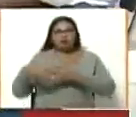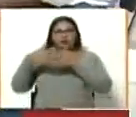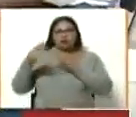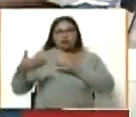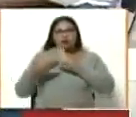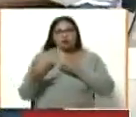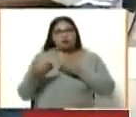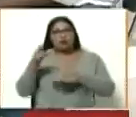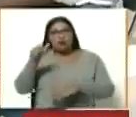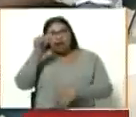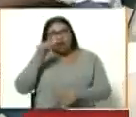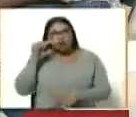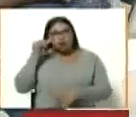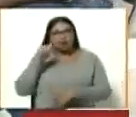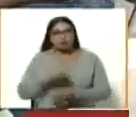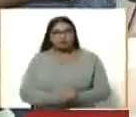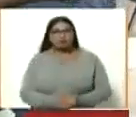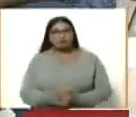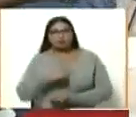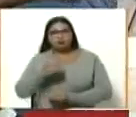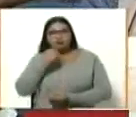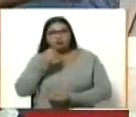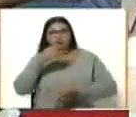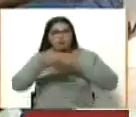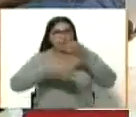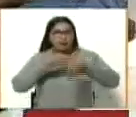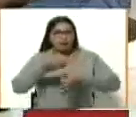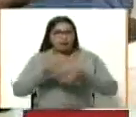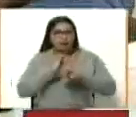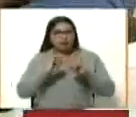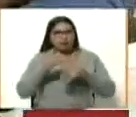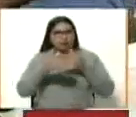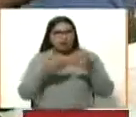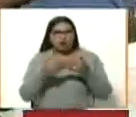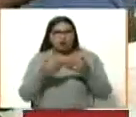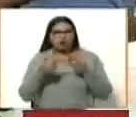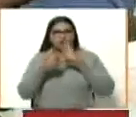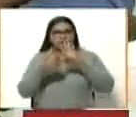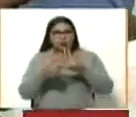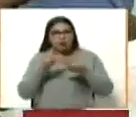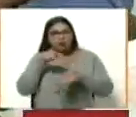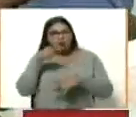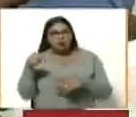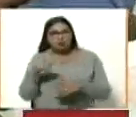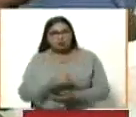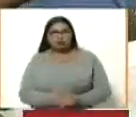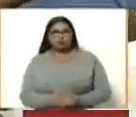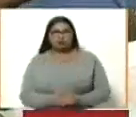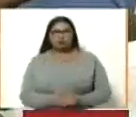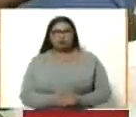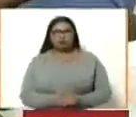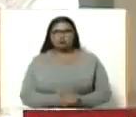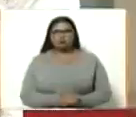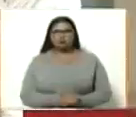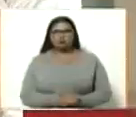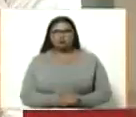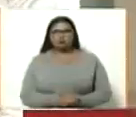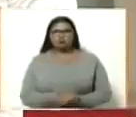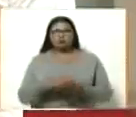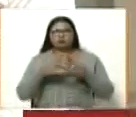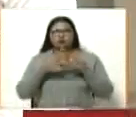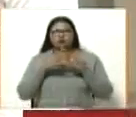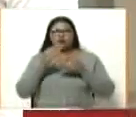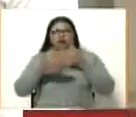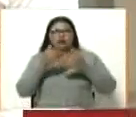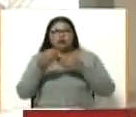el diplomático venezolano, y decíamos y comentábamos en fuera de cámara. Hay que destacar que se ha dilatado, sí, ¿no? Sí, se ha dilatado todo este año.